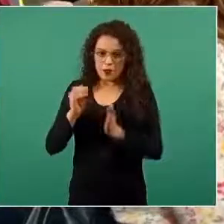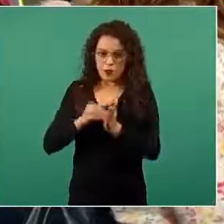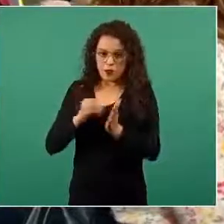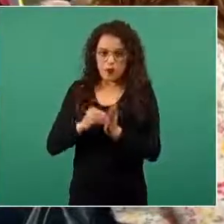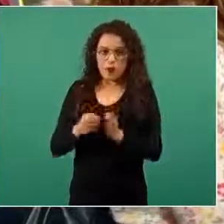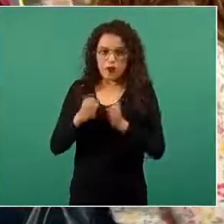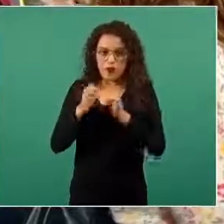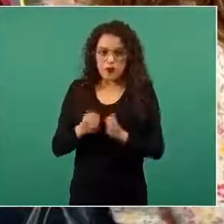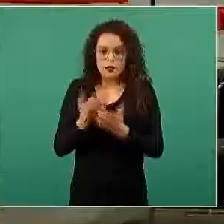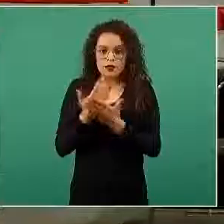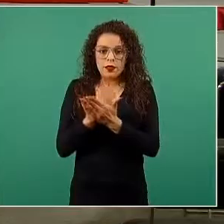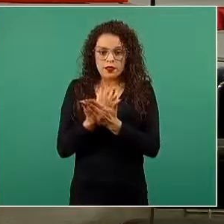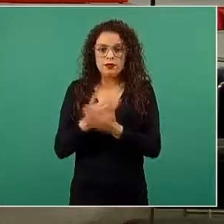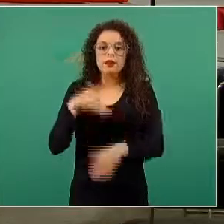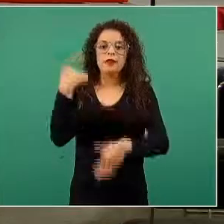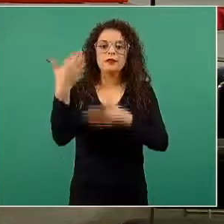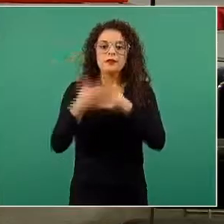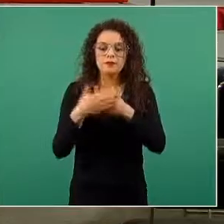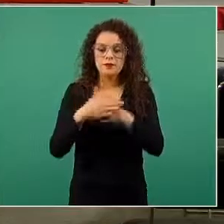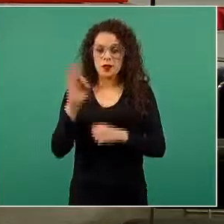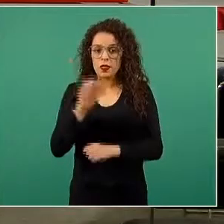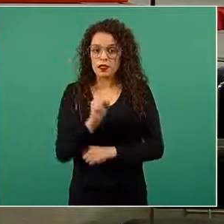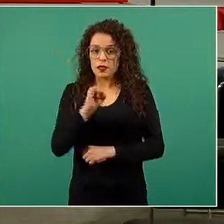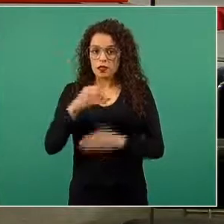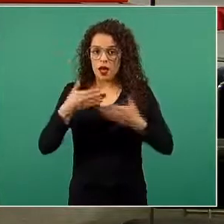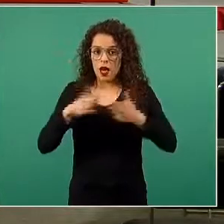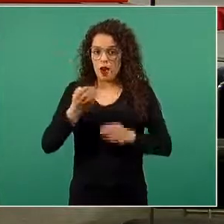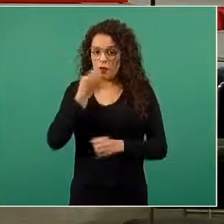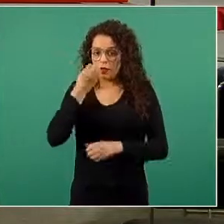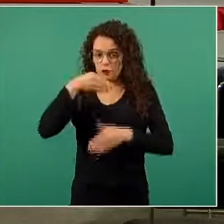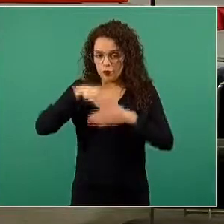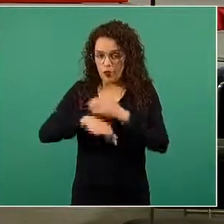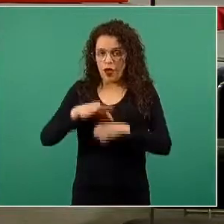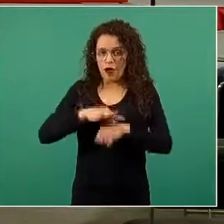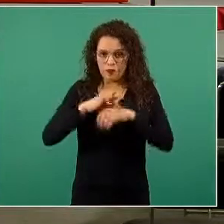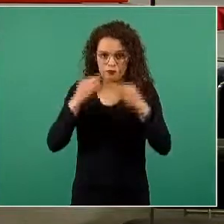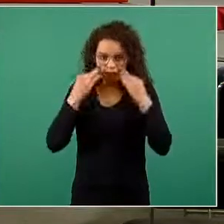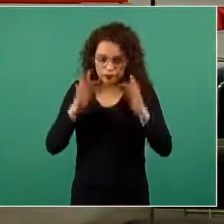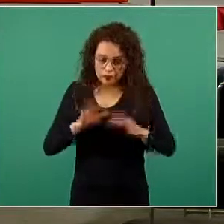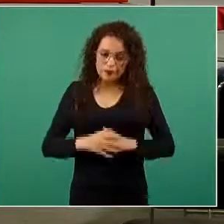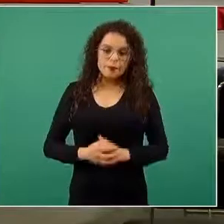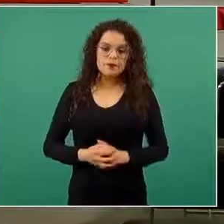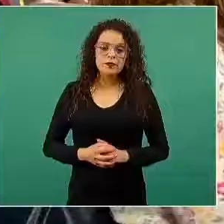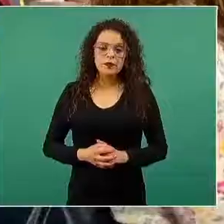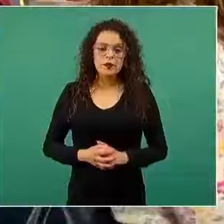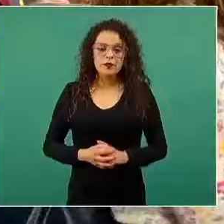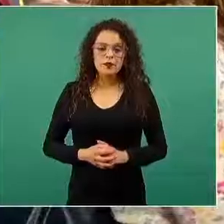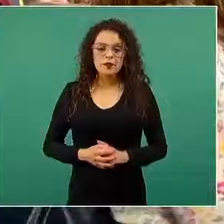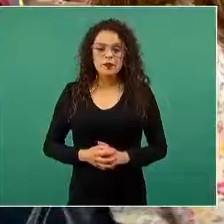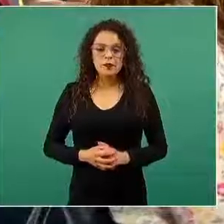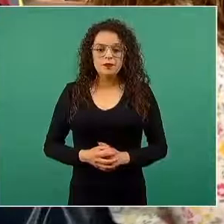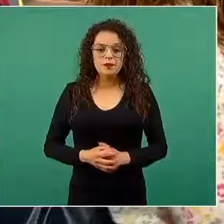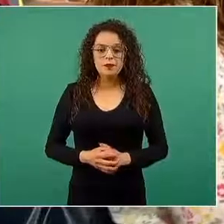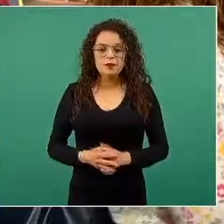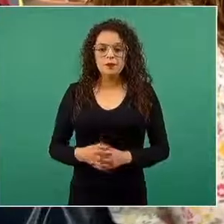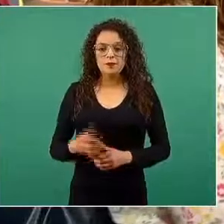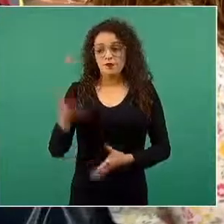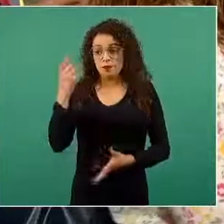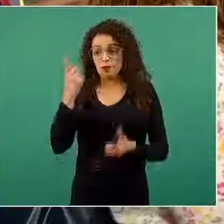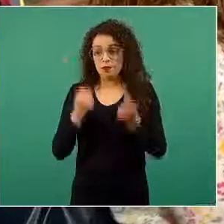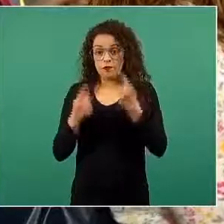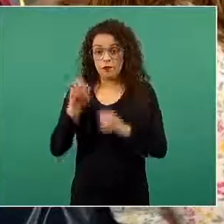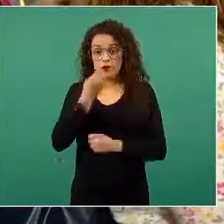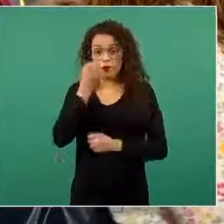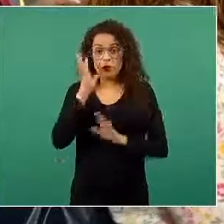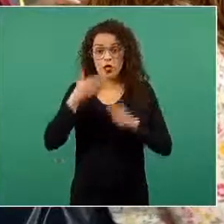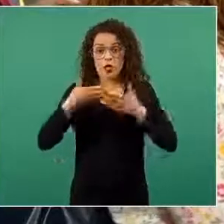previa a la reapertura, aunque tenemos registros de algunas escuelas que que han ya abierto,